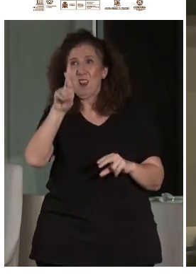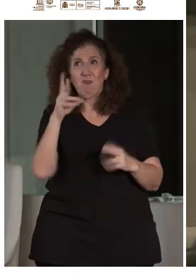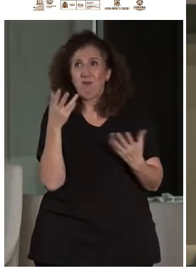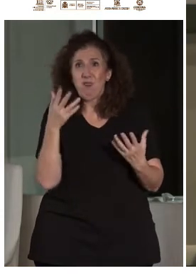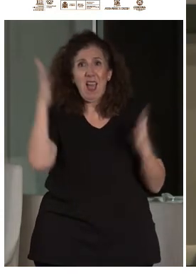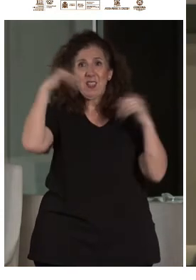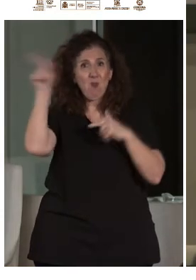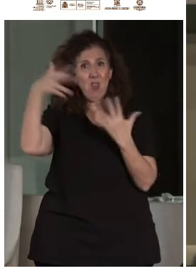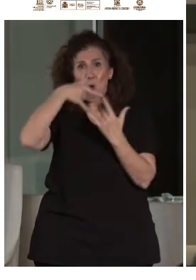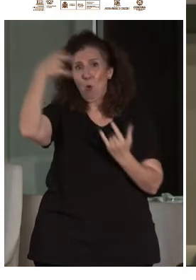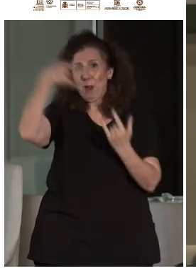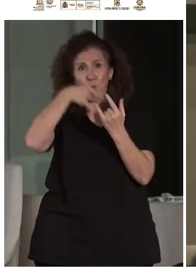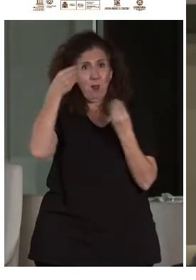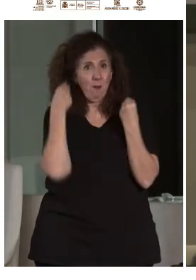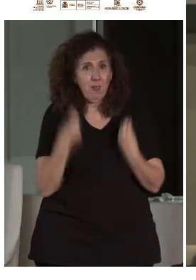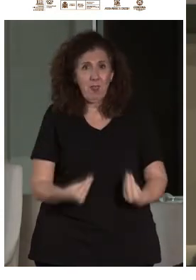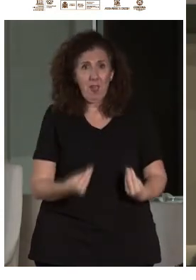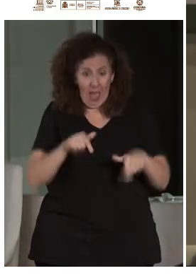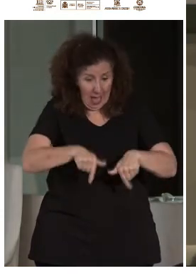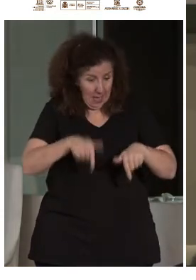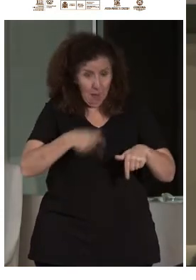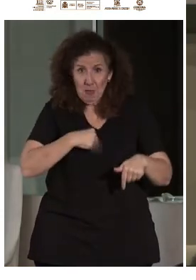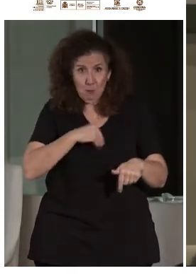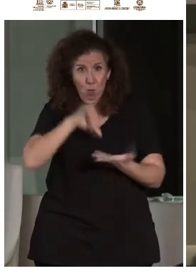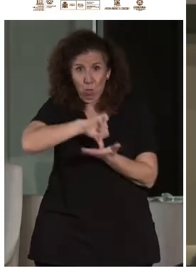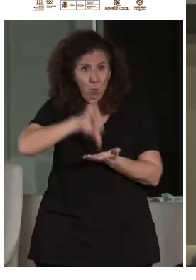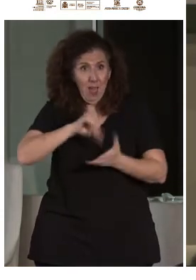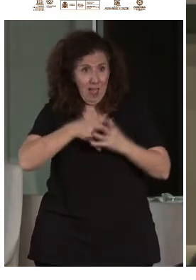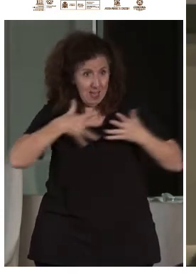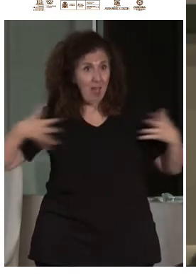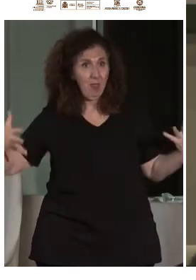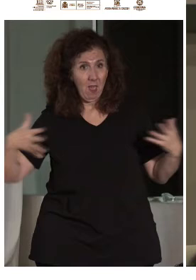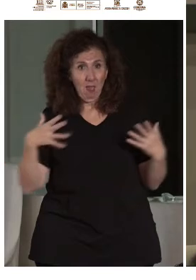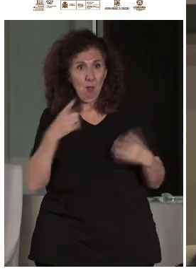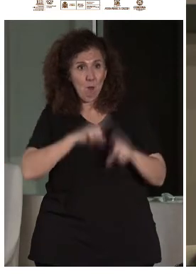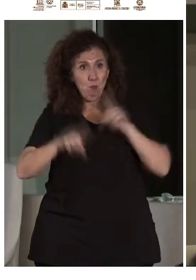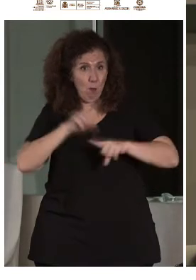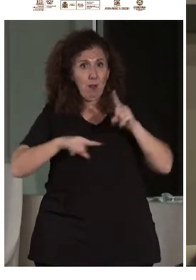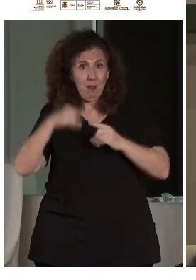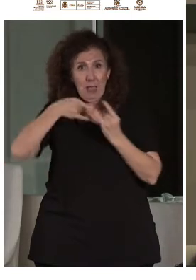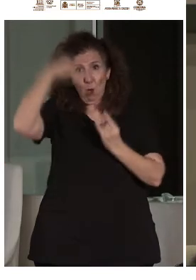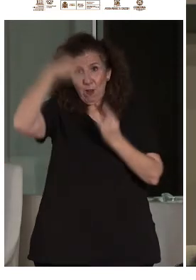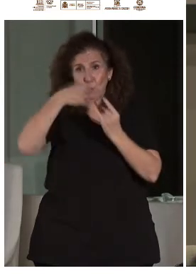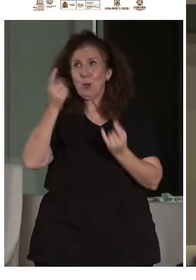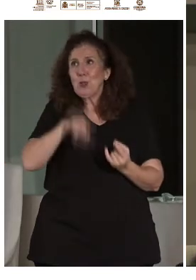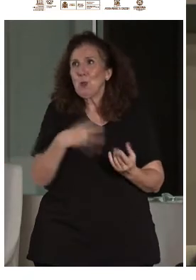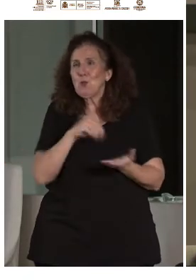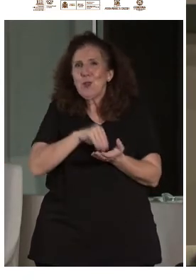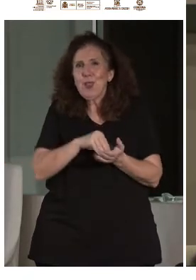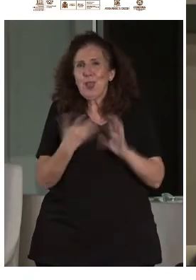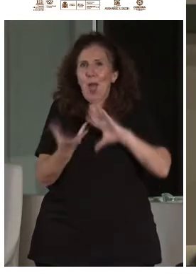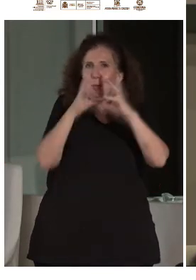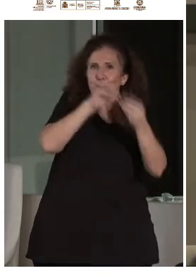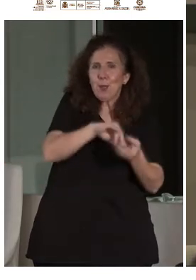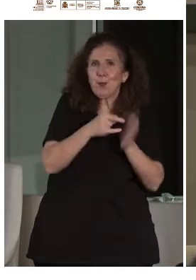aquí en medio de una ciudad grande y te fallan las cosas más habituales que o sea que eso, esa es la realidad muchas veces